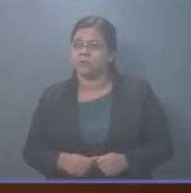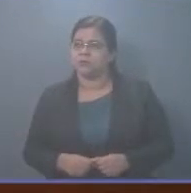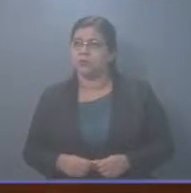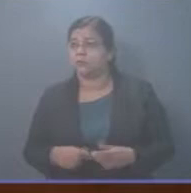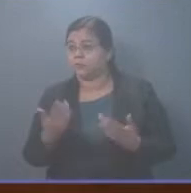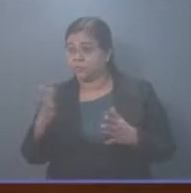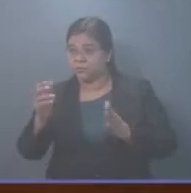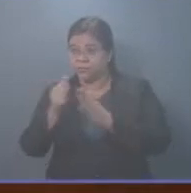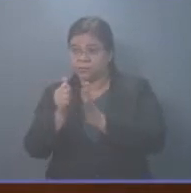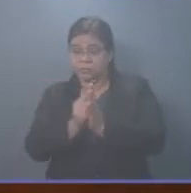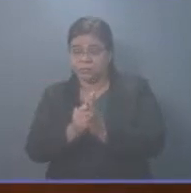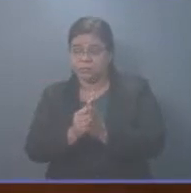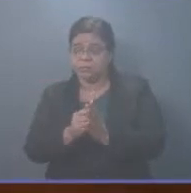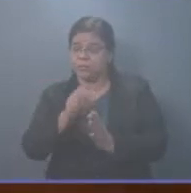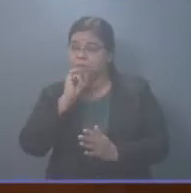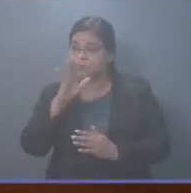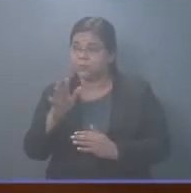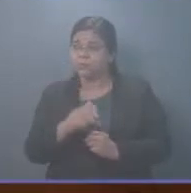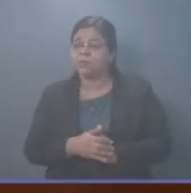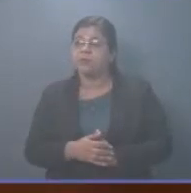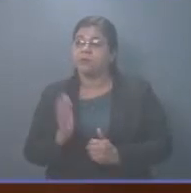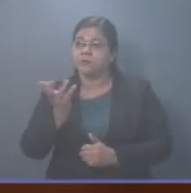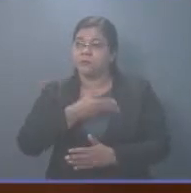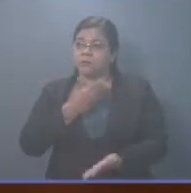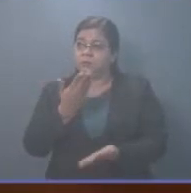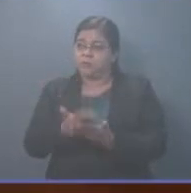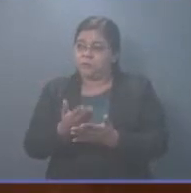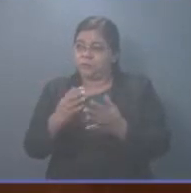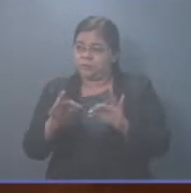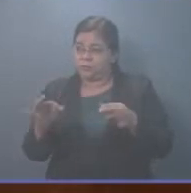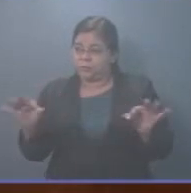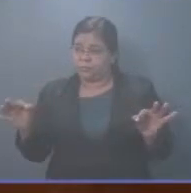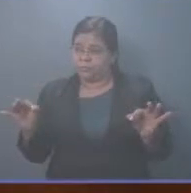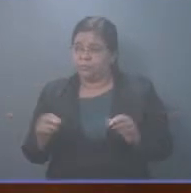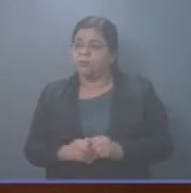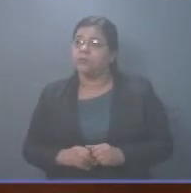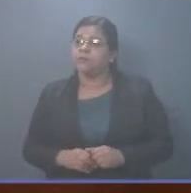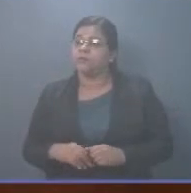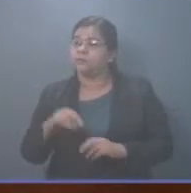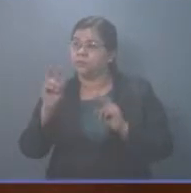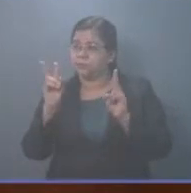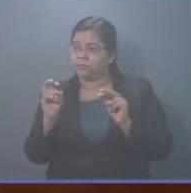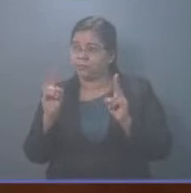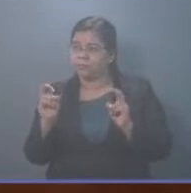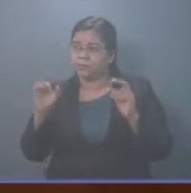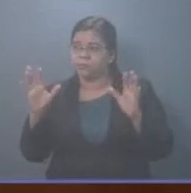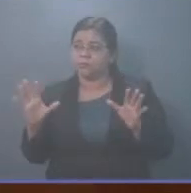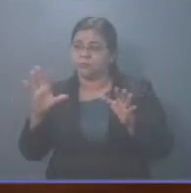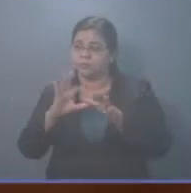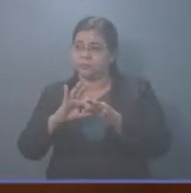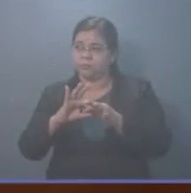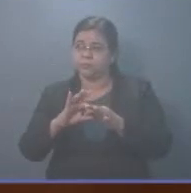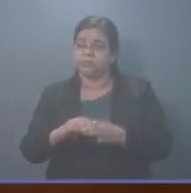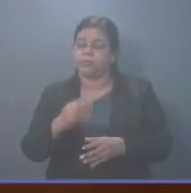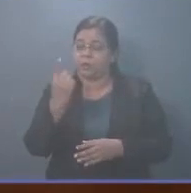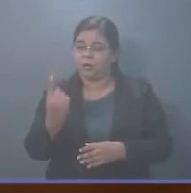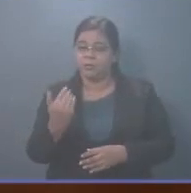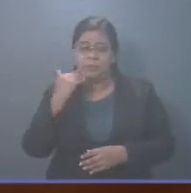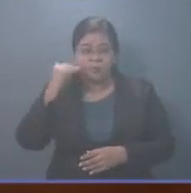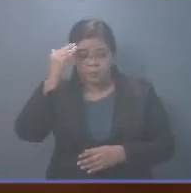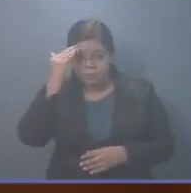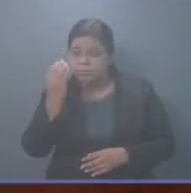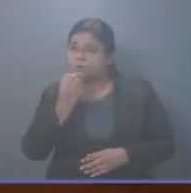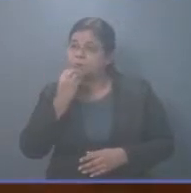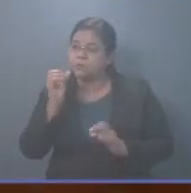En este artículo se envía una propuesta de redacción y es lo relativo a que las personas adultas